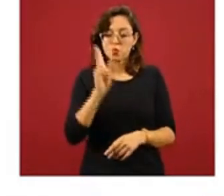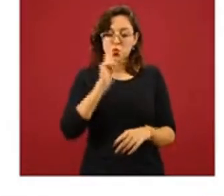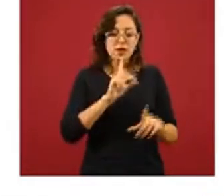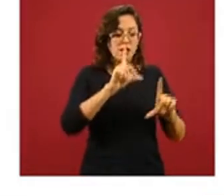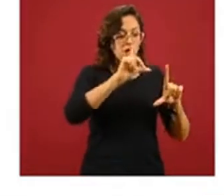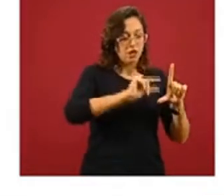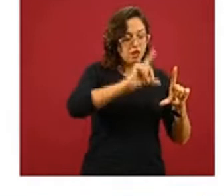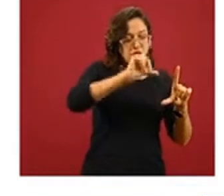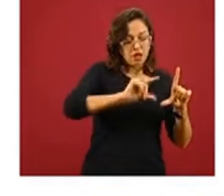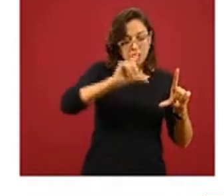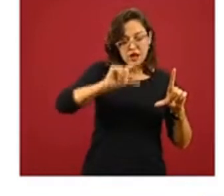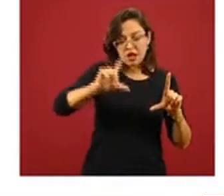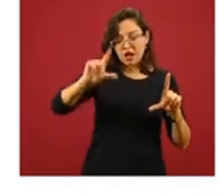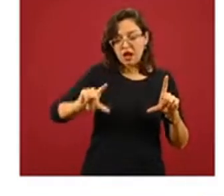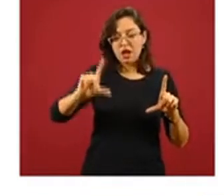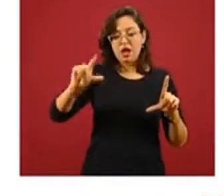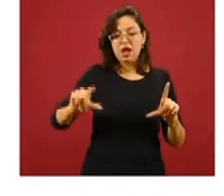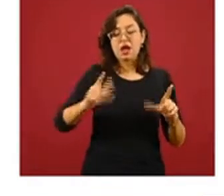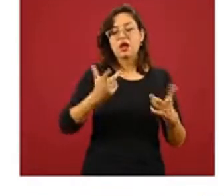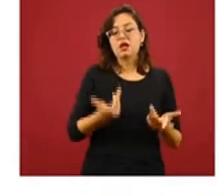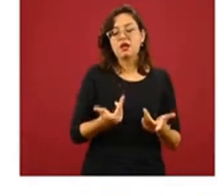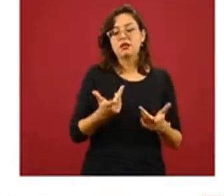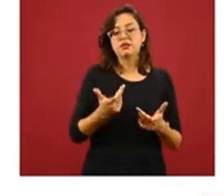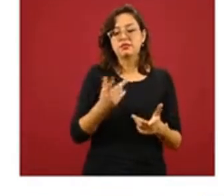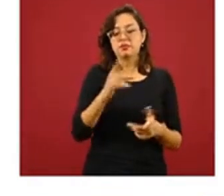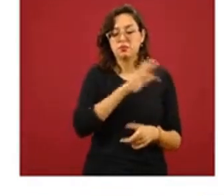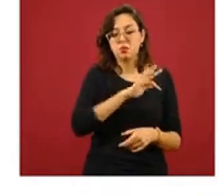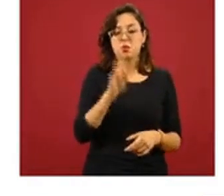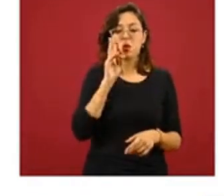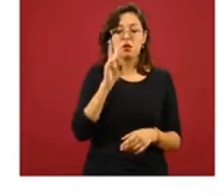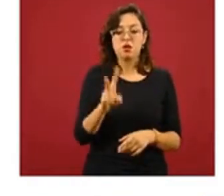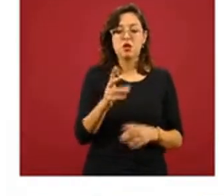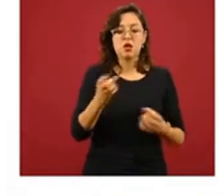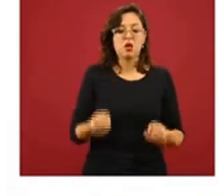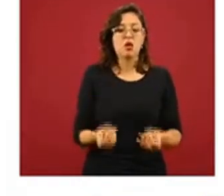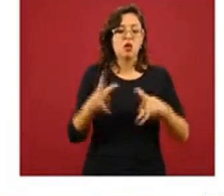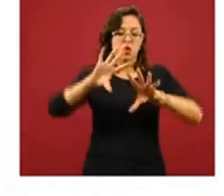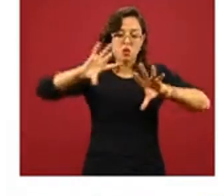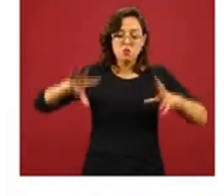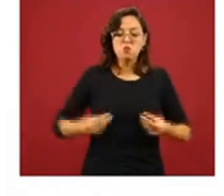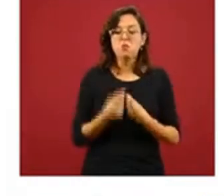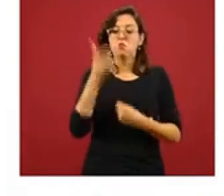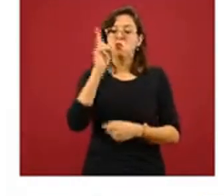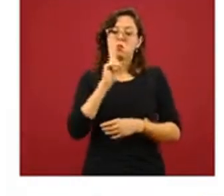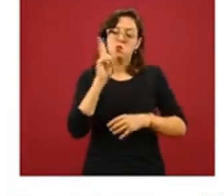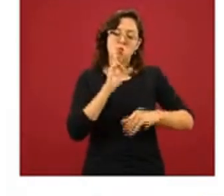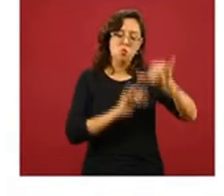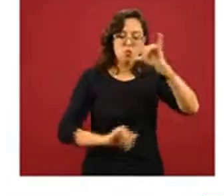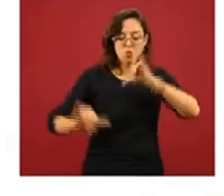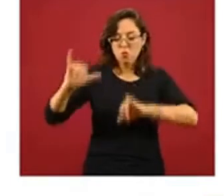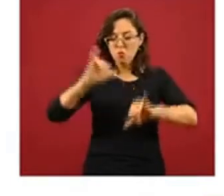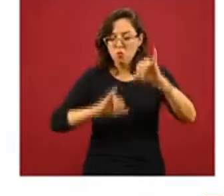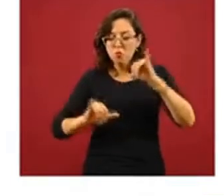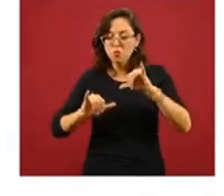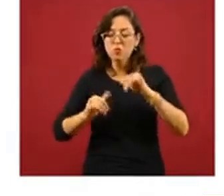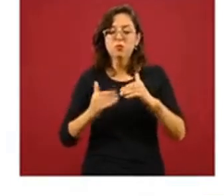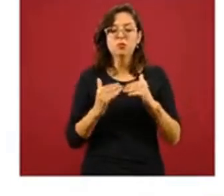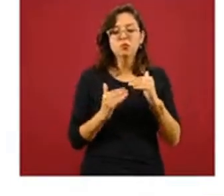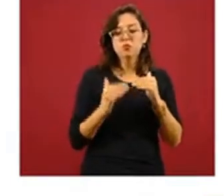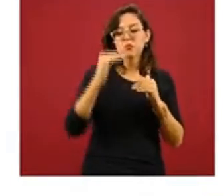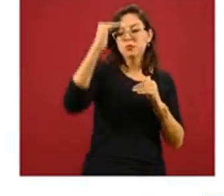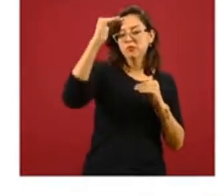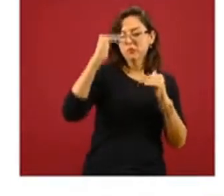color beige claro, que representan el número total de pruebas, independientemente que estas barras se incrementen de